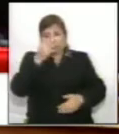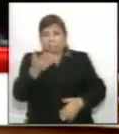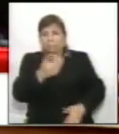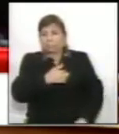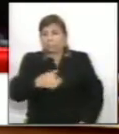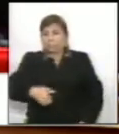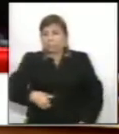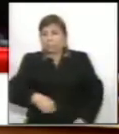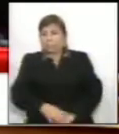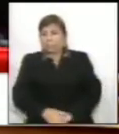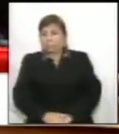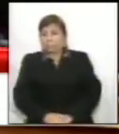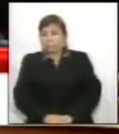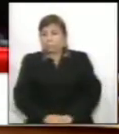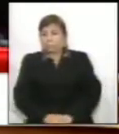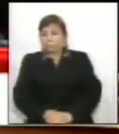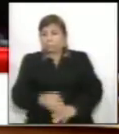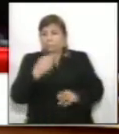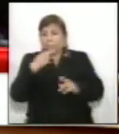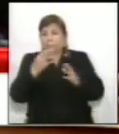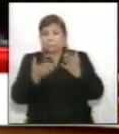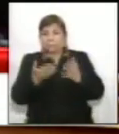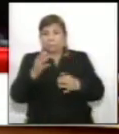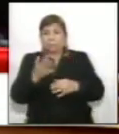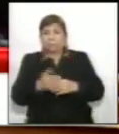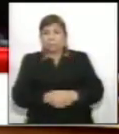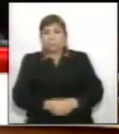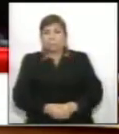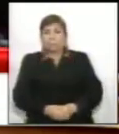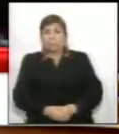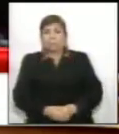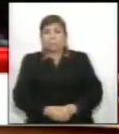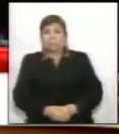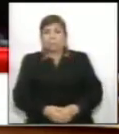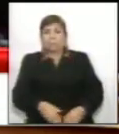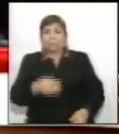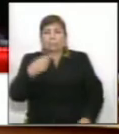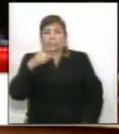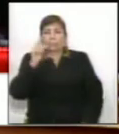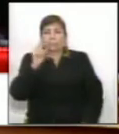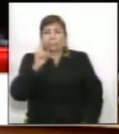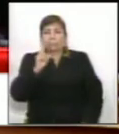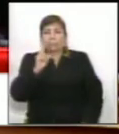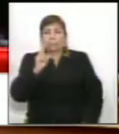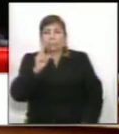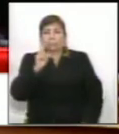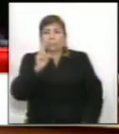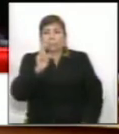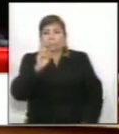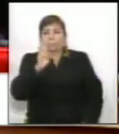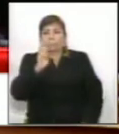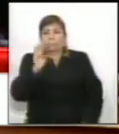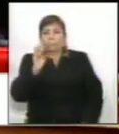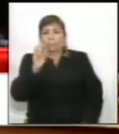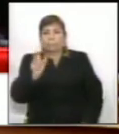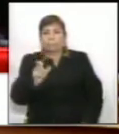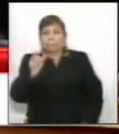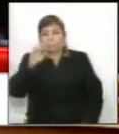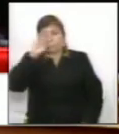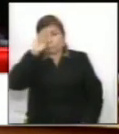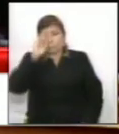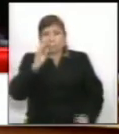Premier, según reporte, aproximadamente más de 404 personas fallecieron